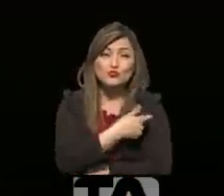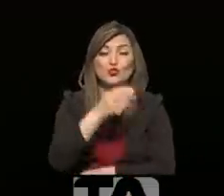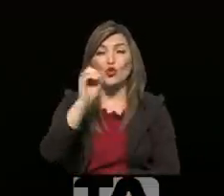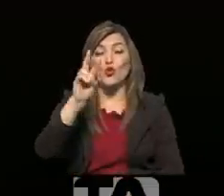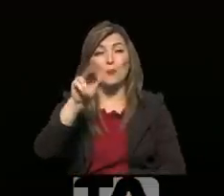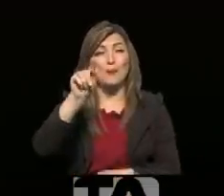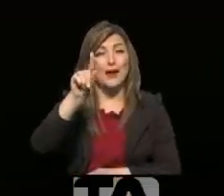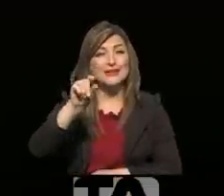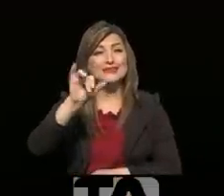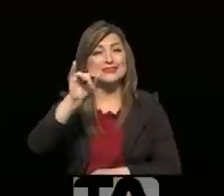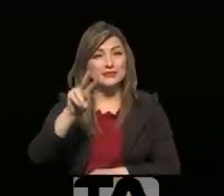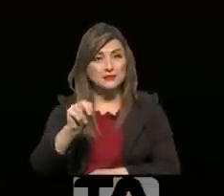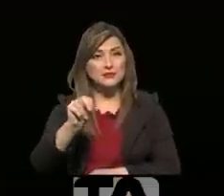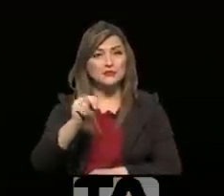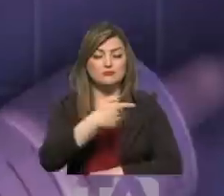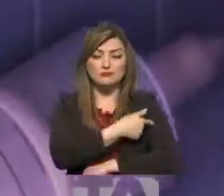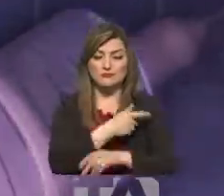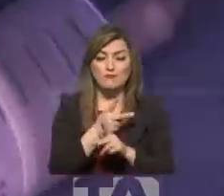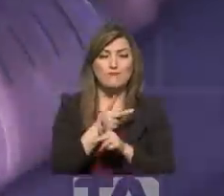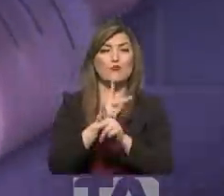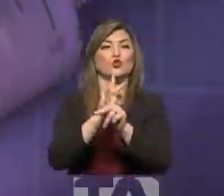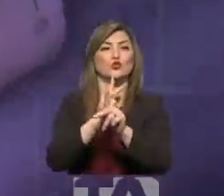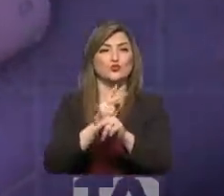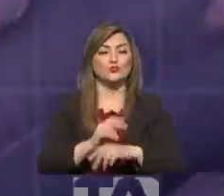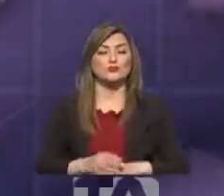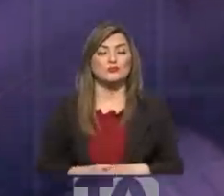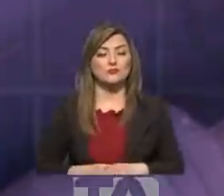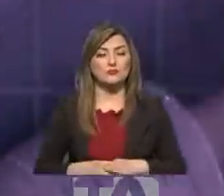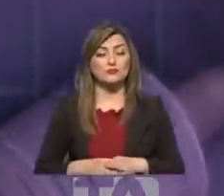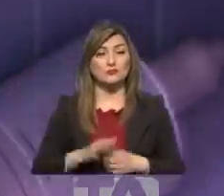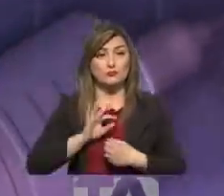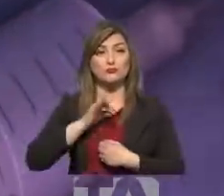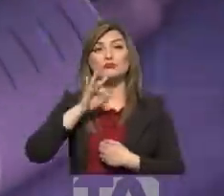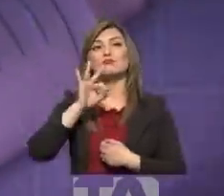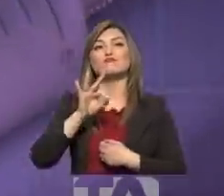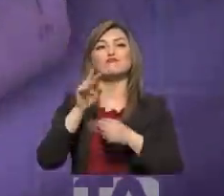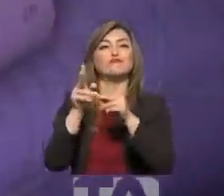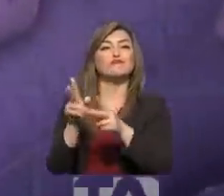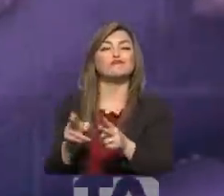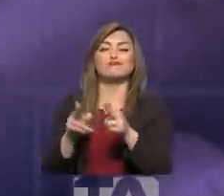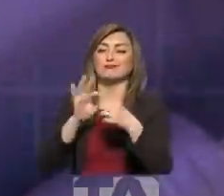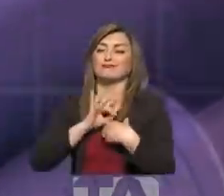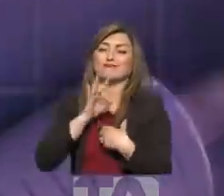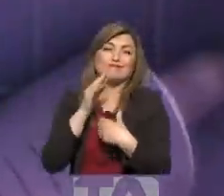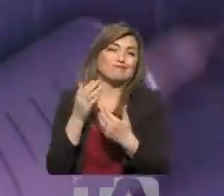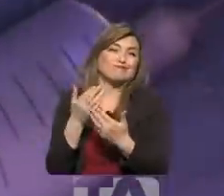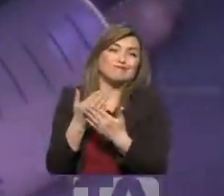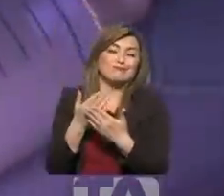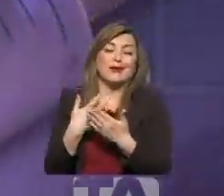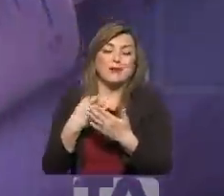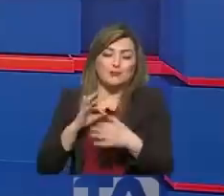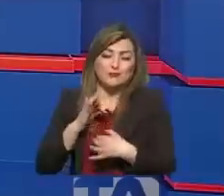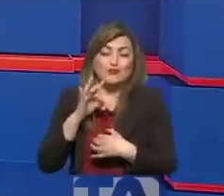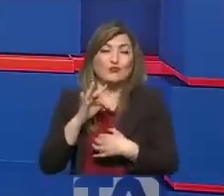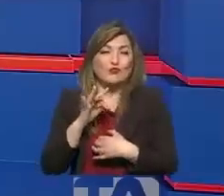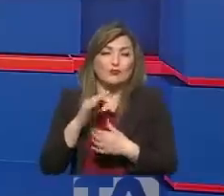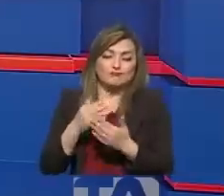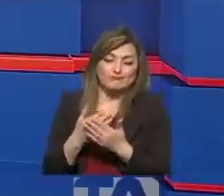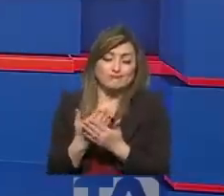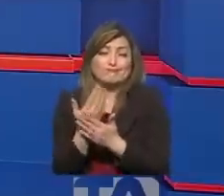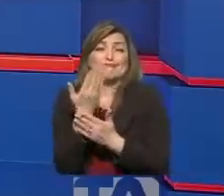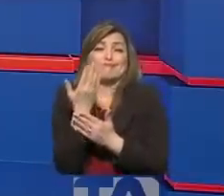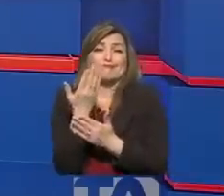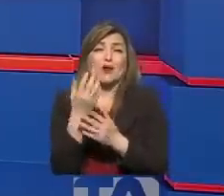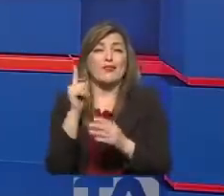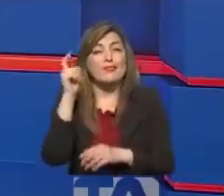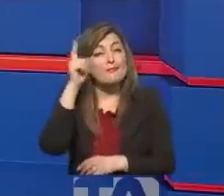Covaxin tendría algún efecto protector sobre esta variante. Acordémonos que el virus sigue siendo el mismo, sin embargo, cuando tenemos mutaciones muy,